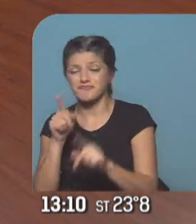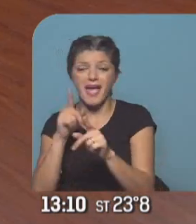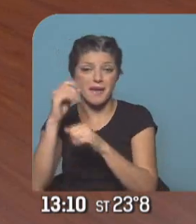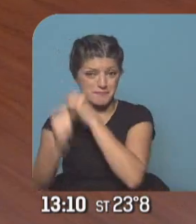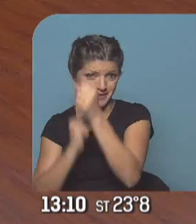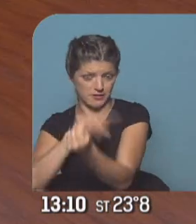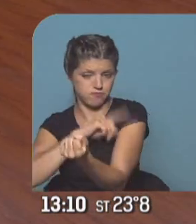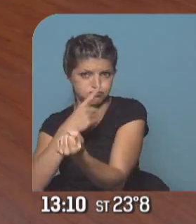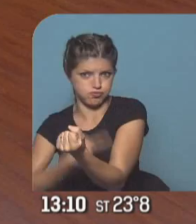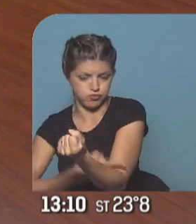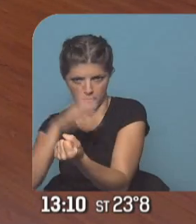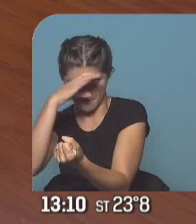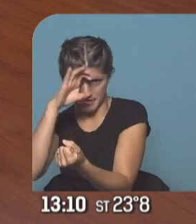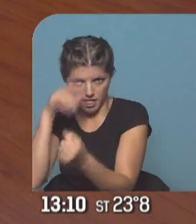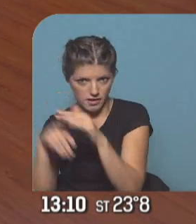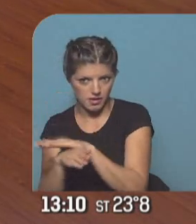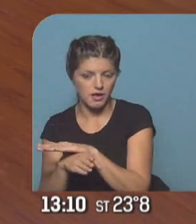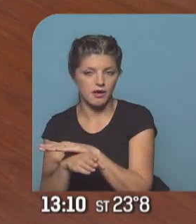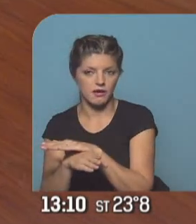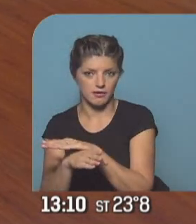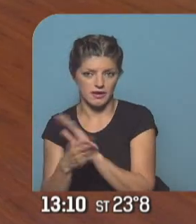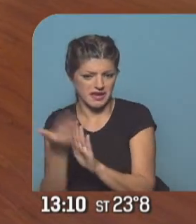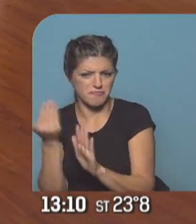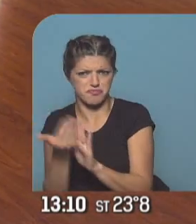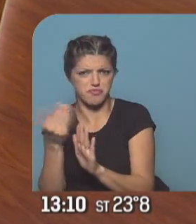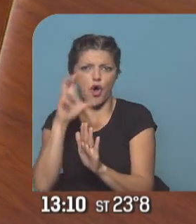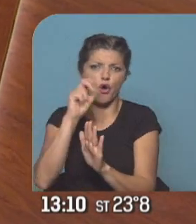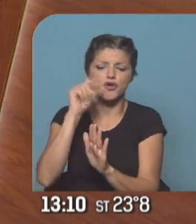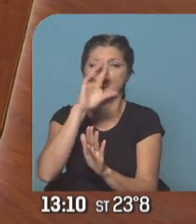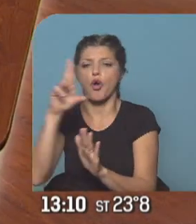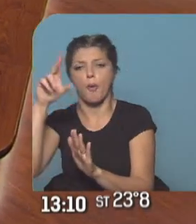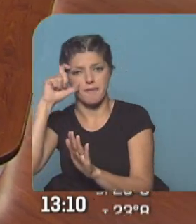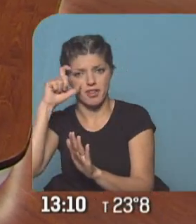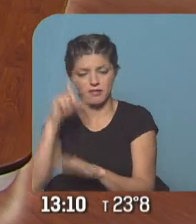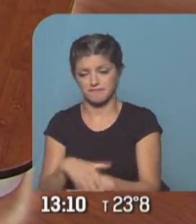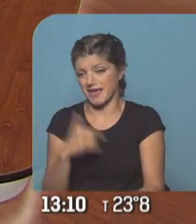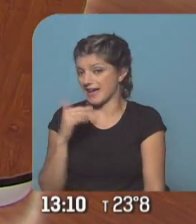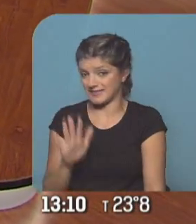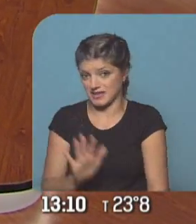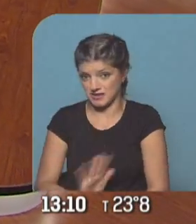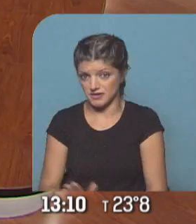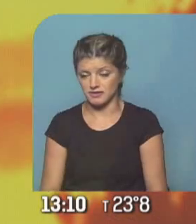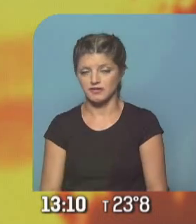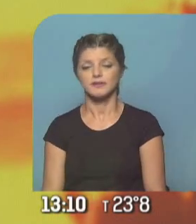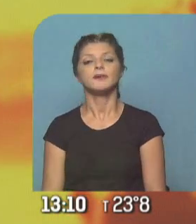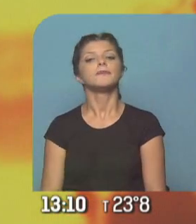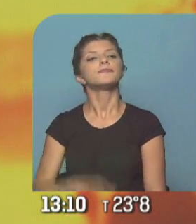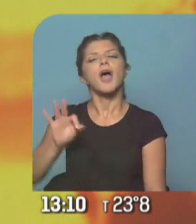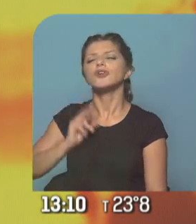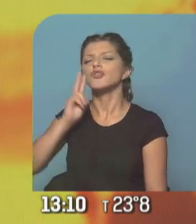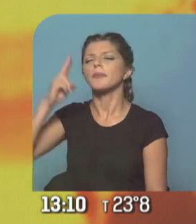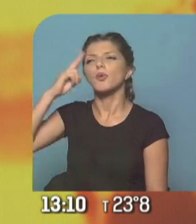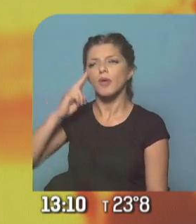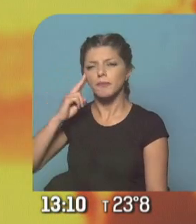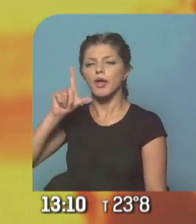grandes empresas mineras detrás, que están sacando el oro y el cobre del Amazonas. Es así. En 2009 Lula quiso armonizar